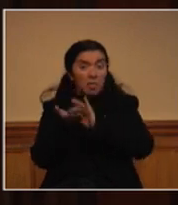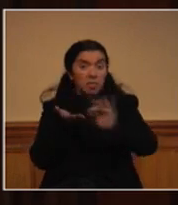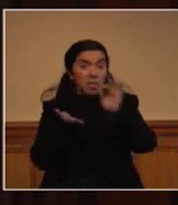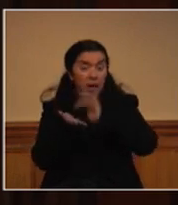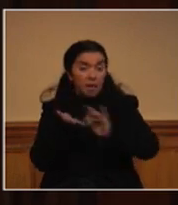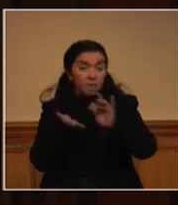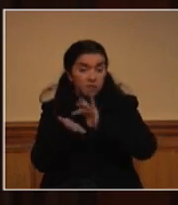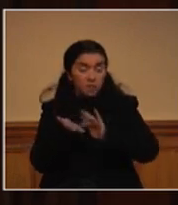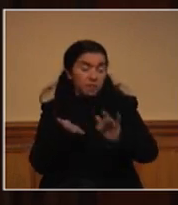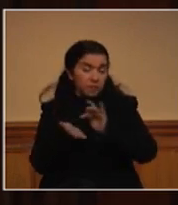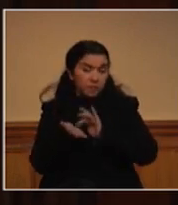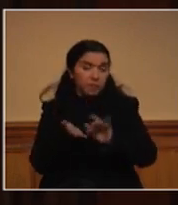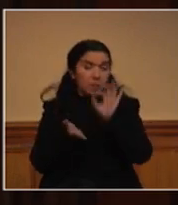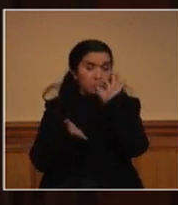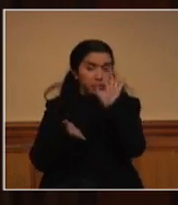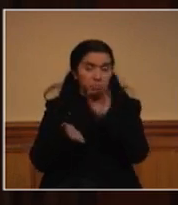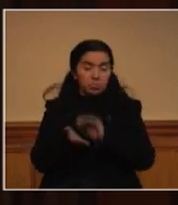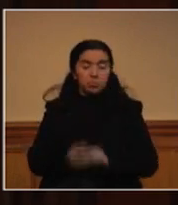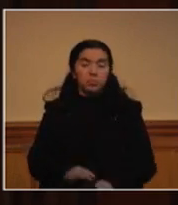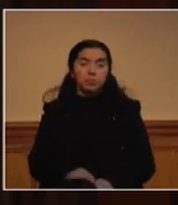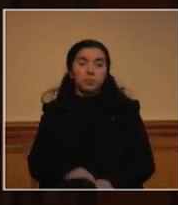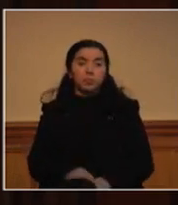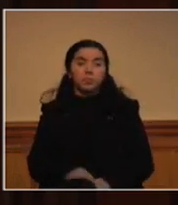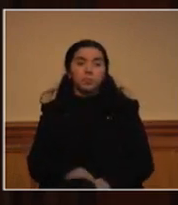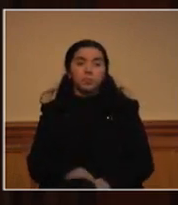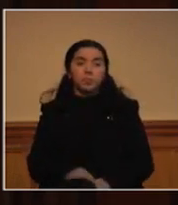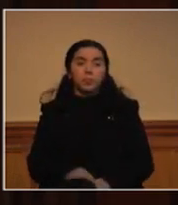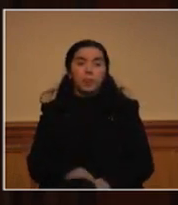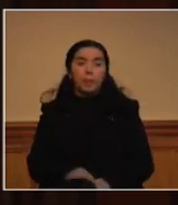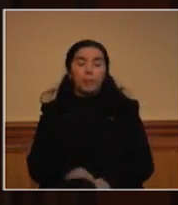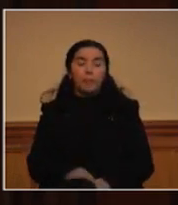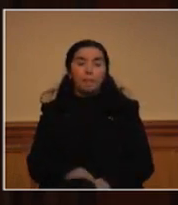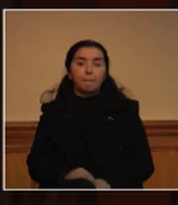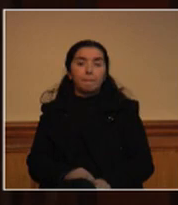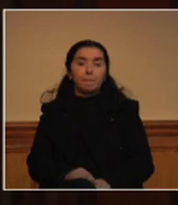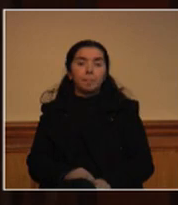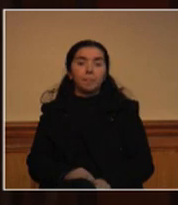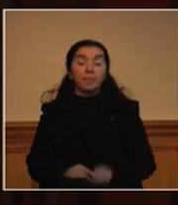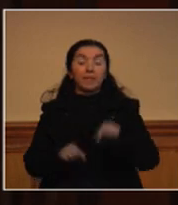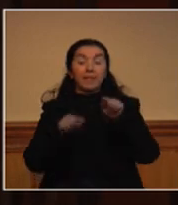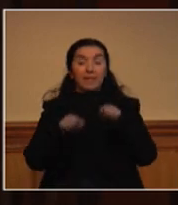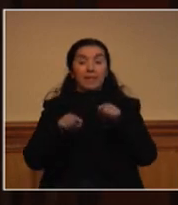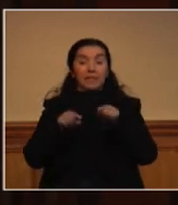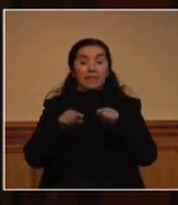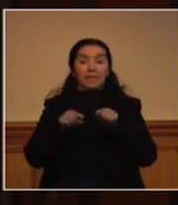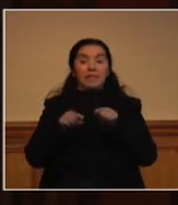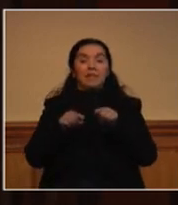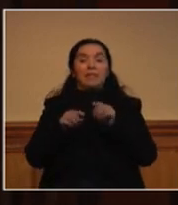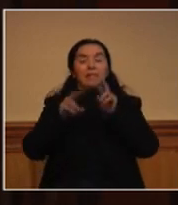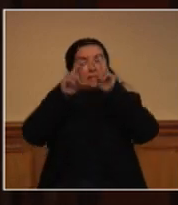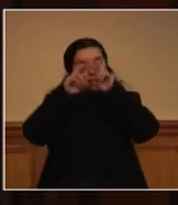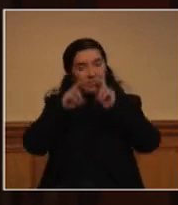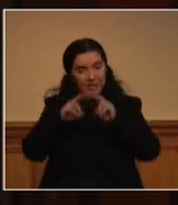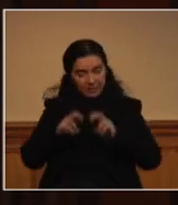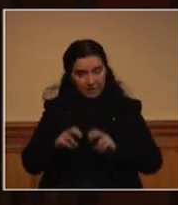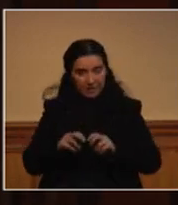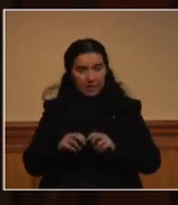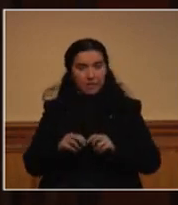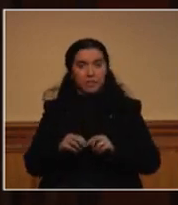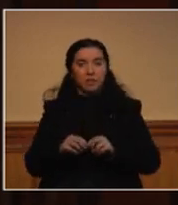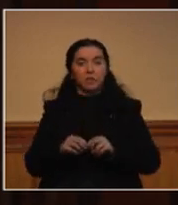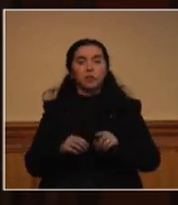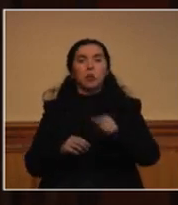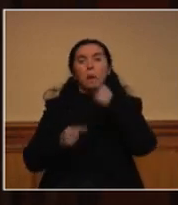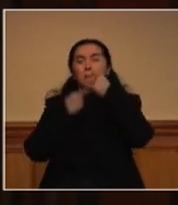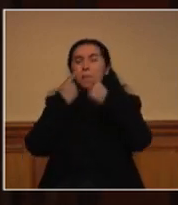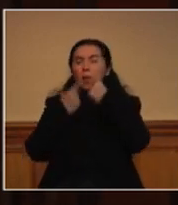el dispositivo con el que contemos. En esta investigación nuestra nos planteamos tres preguntas claves